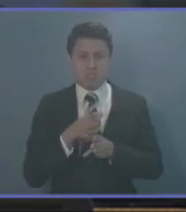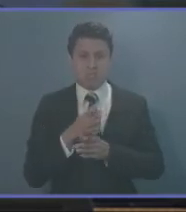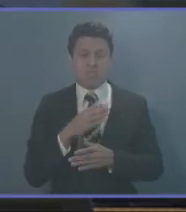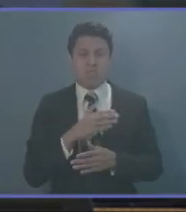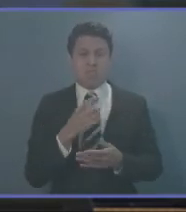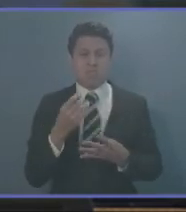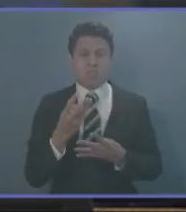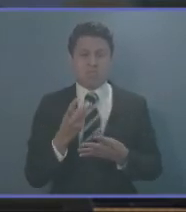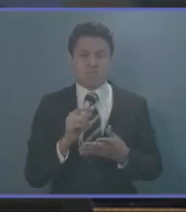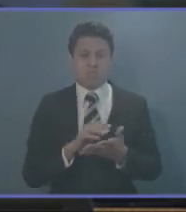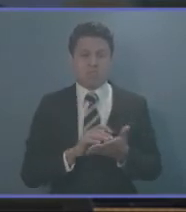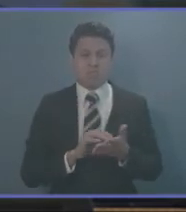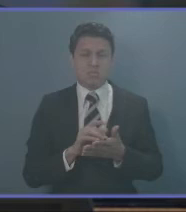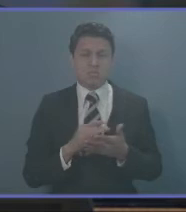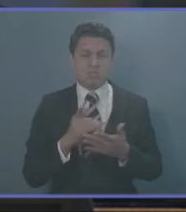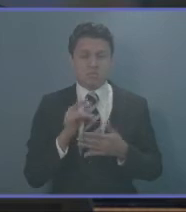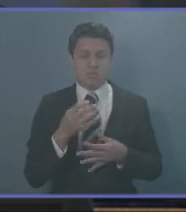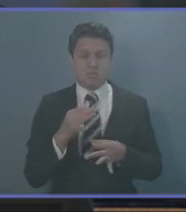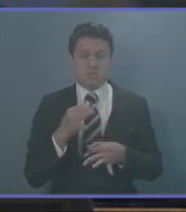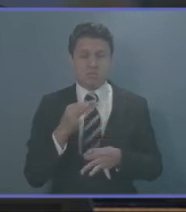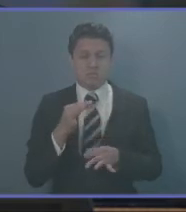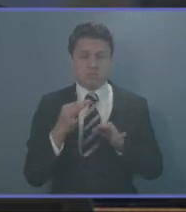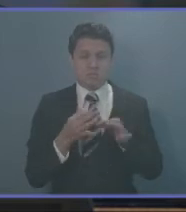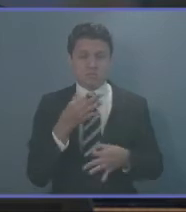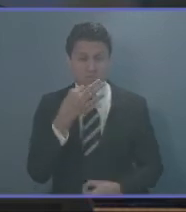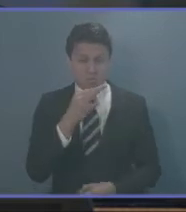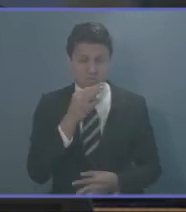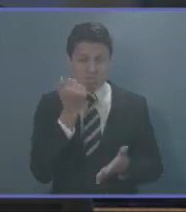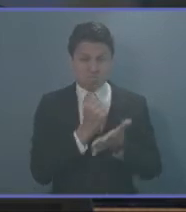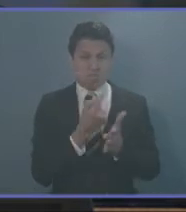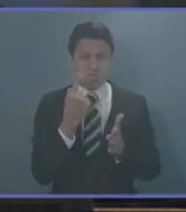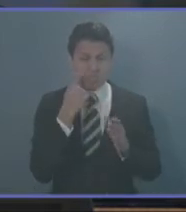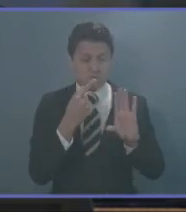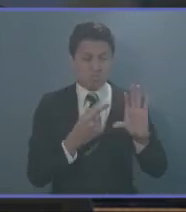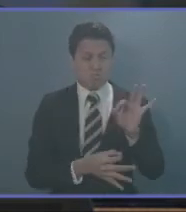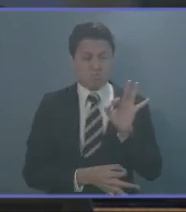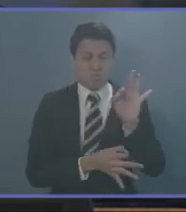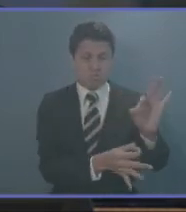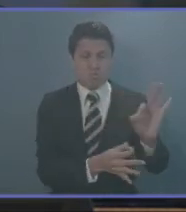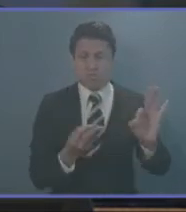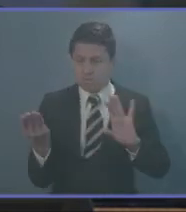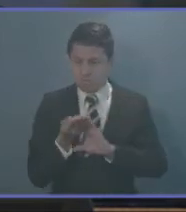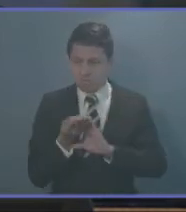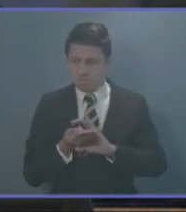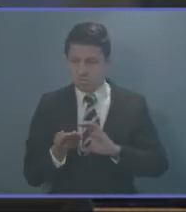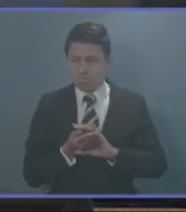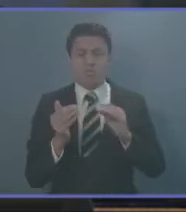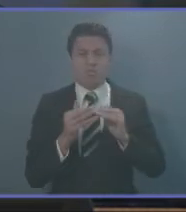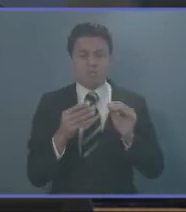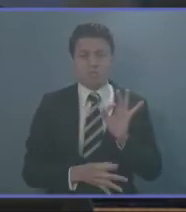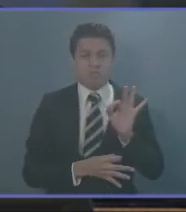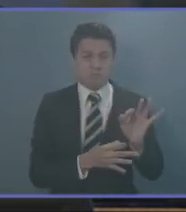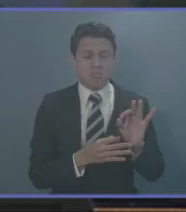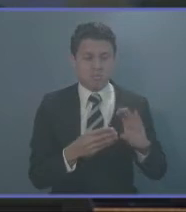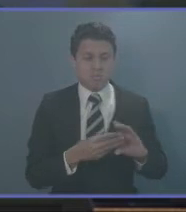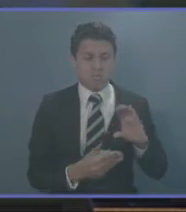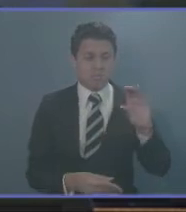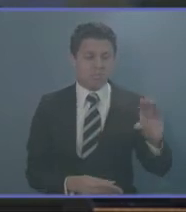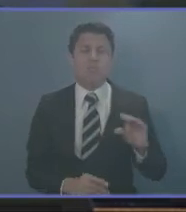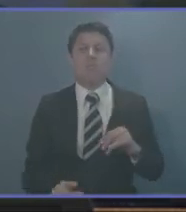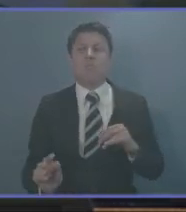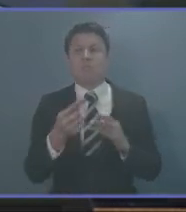y Auditoría. Dicho documento deberá presentarse con los documentos mencionados en los plazos señalados en el inciso